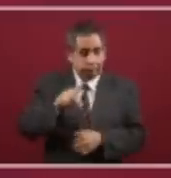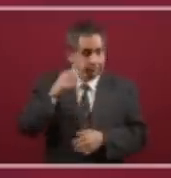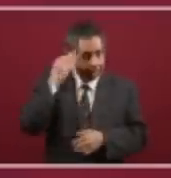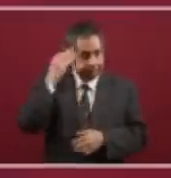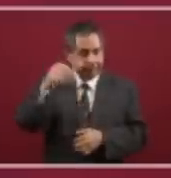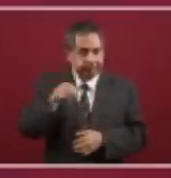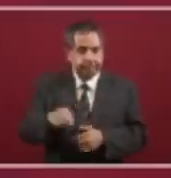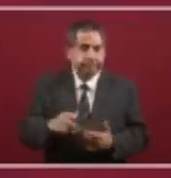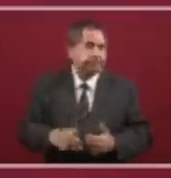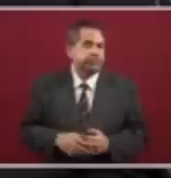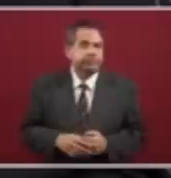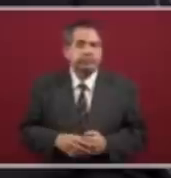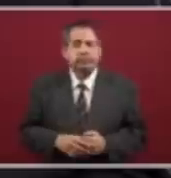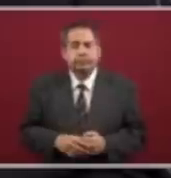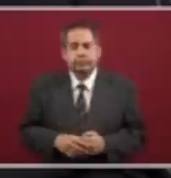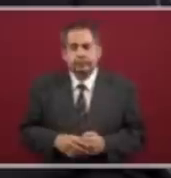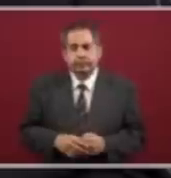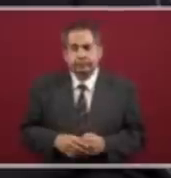y